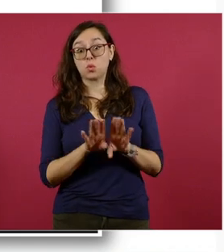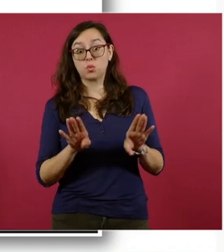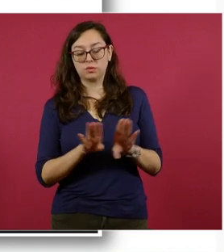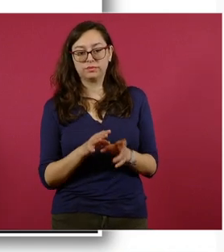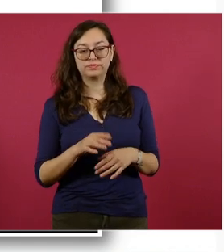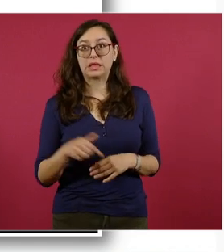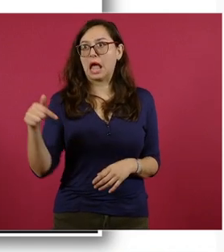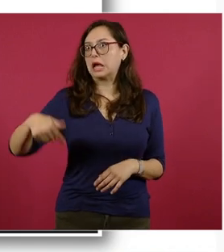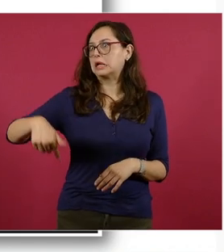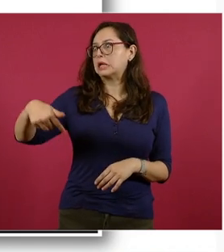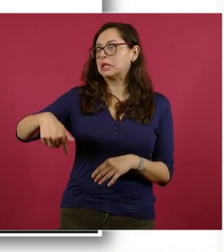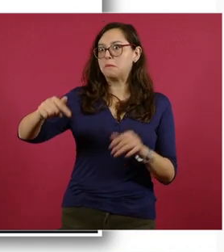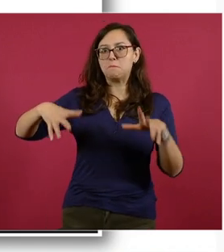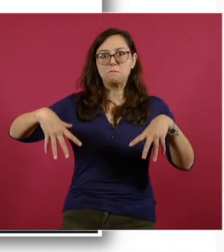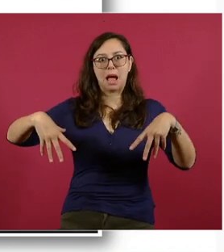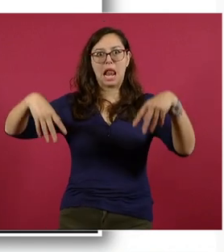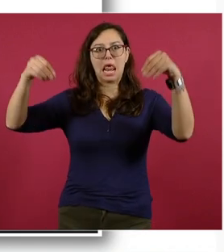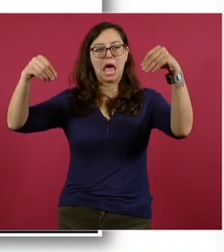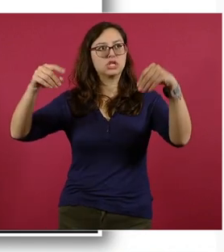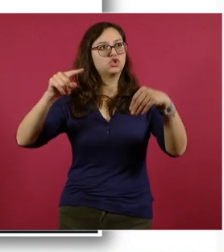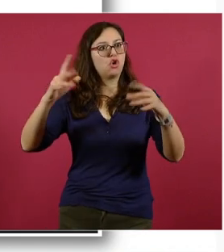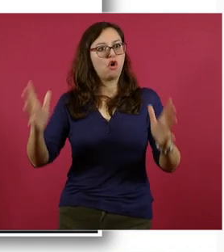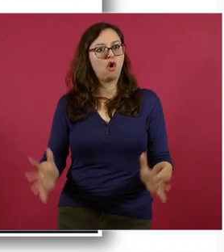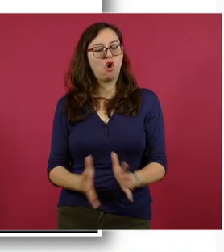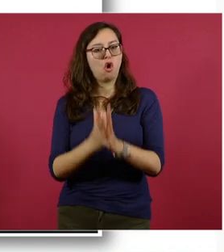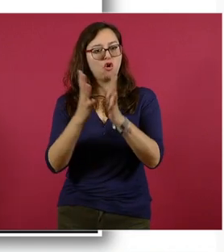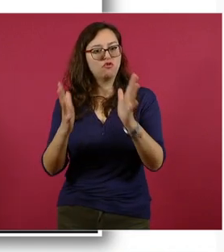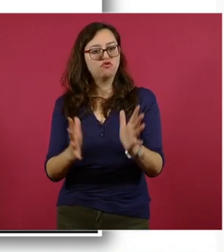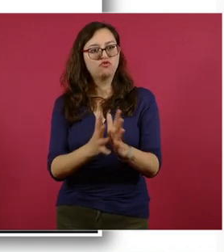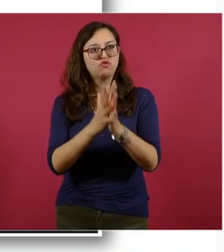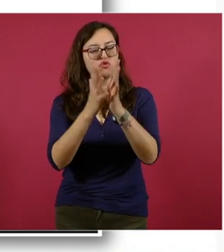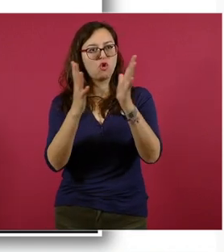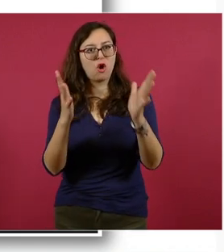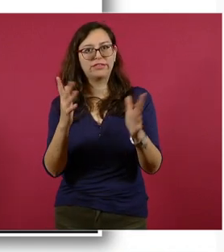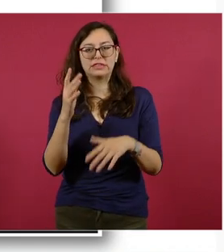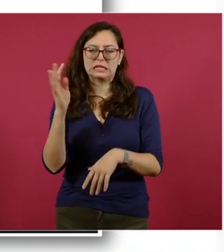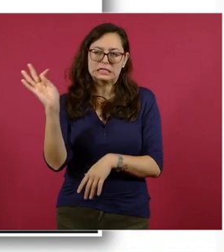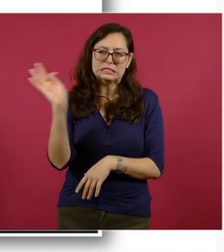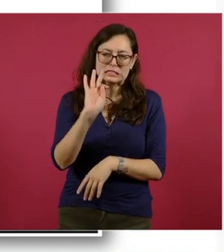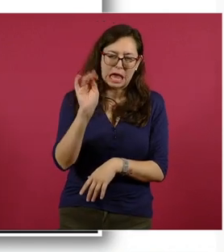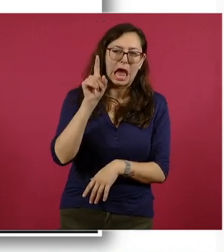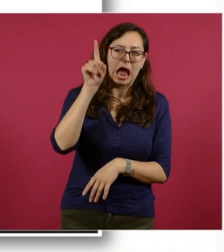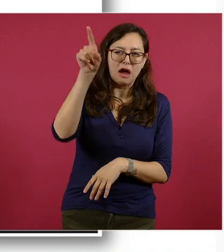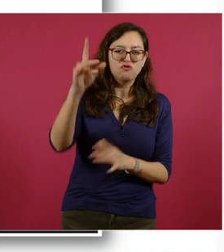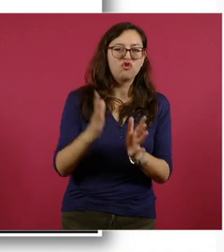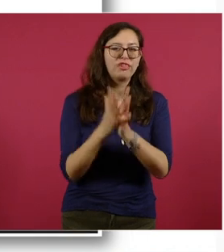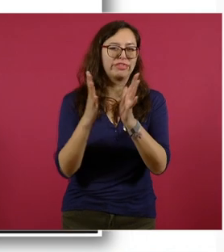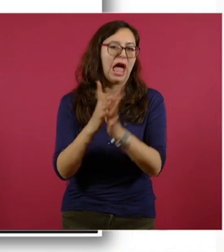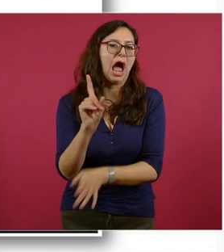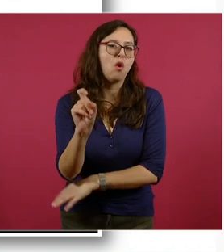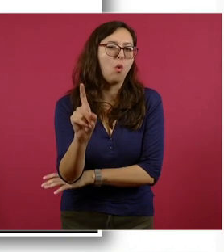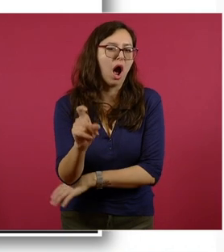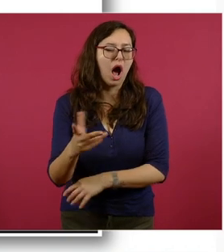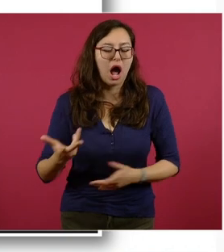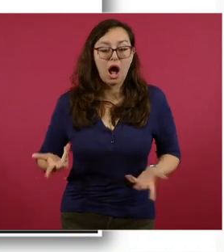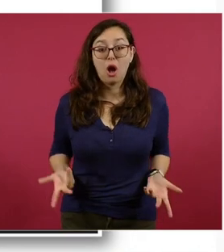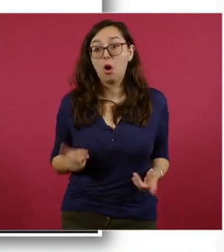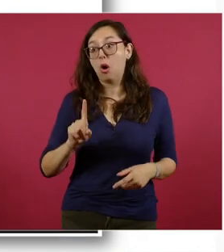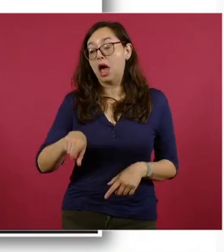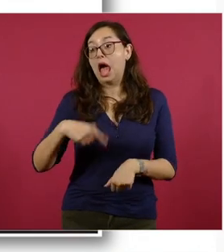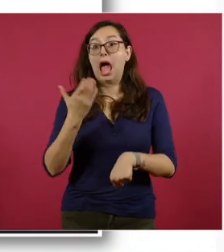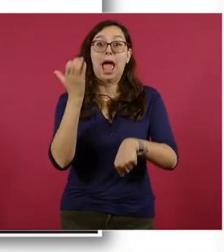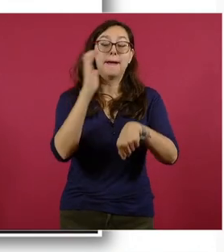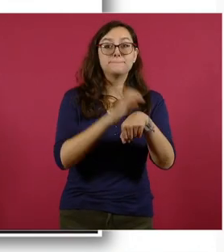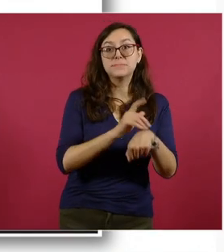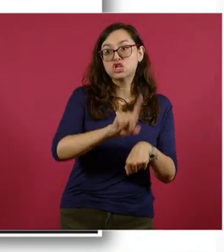Palacio, se han de referir al Pegaso del patio central, que si la prima de un amigo, de alguien muy cercano